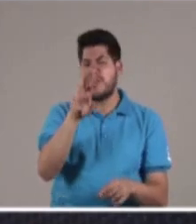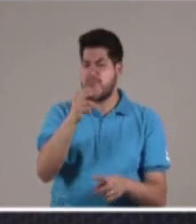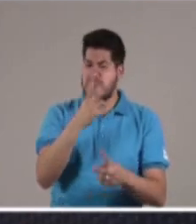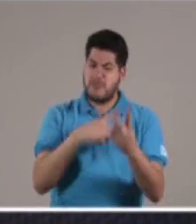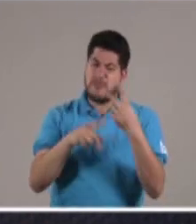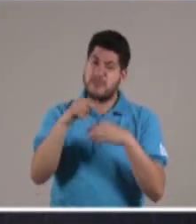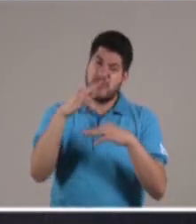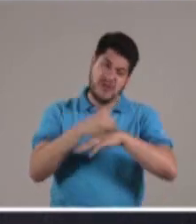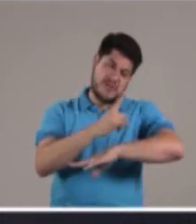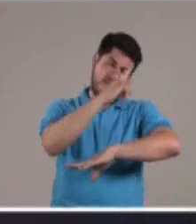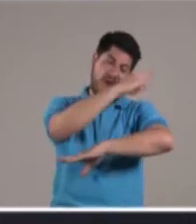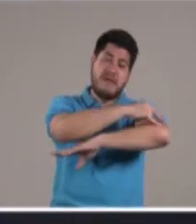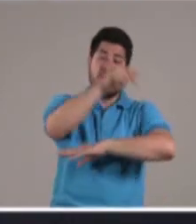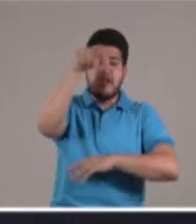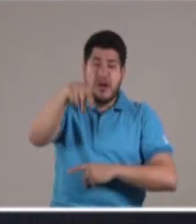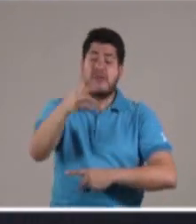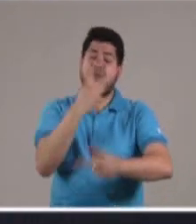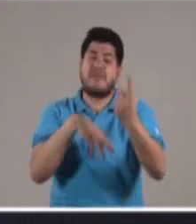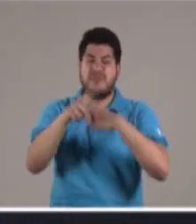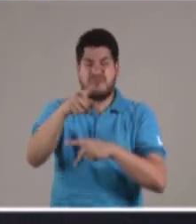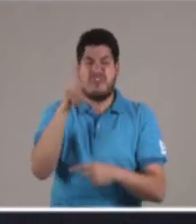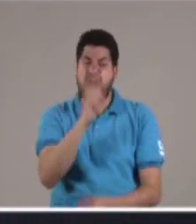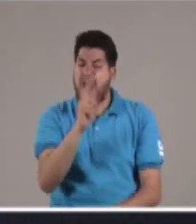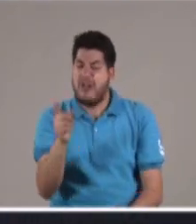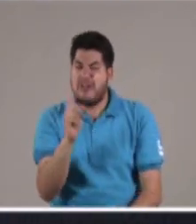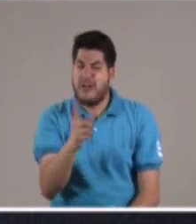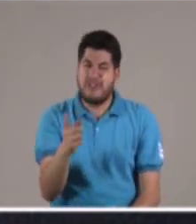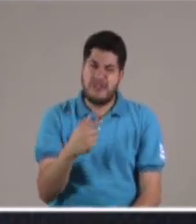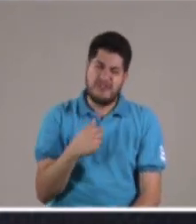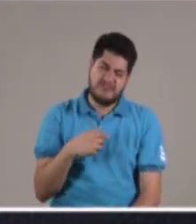se sube a garrotearnos yo no soy garroteando